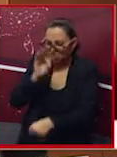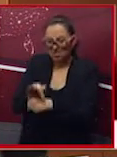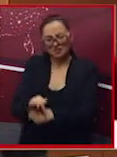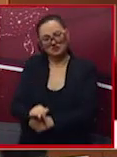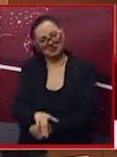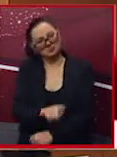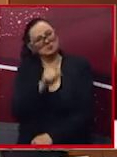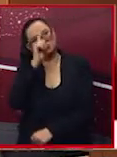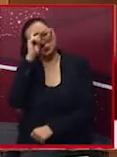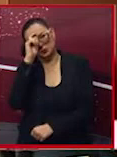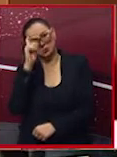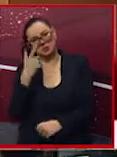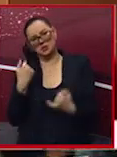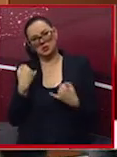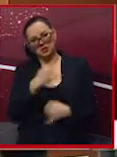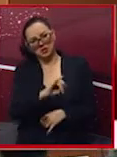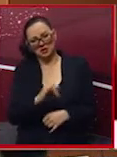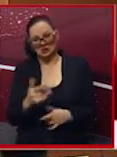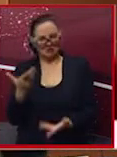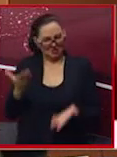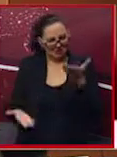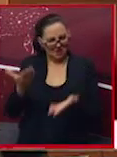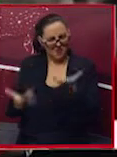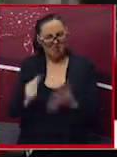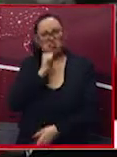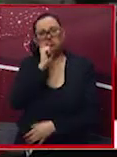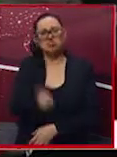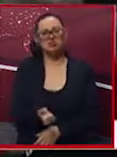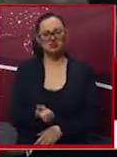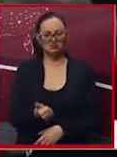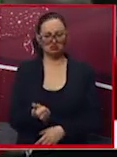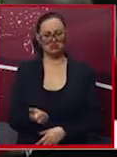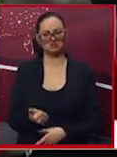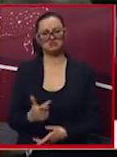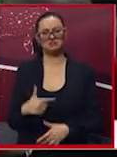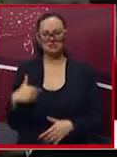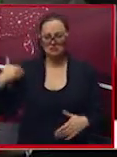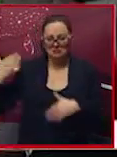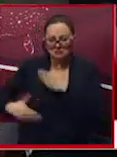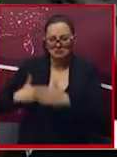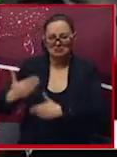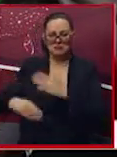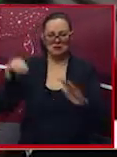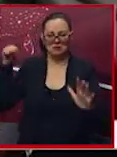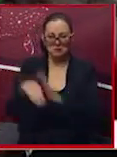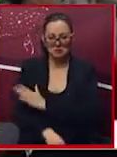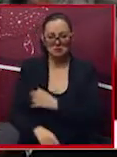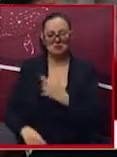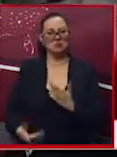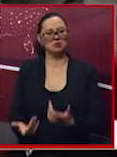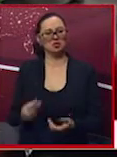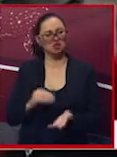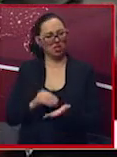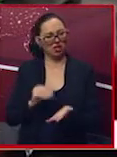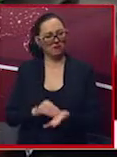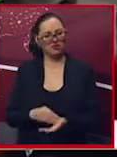de la fracción, genera inestabilidad y reiterados ciclos de crisis económicas en el país.